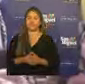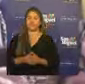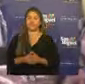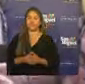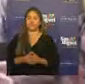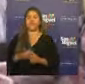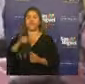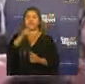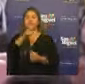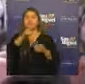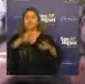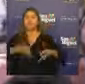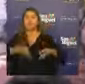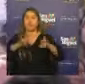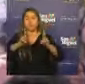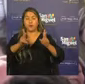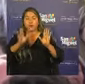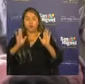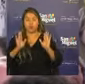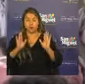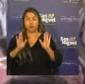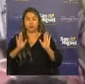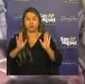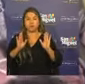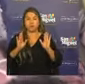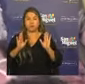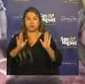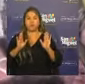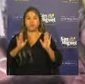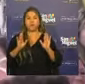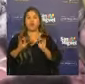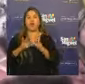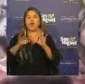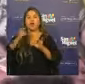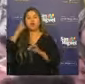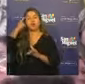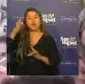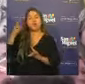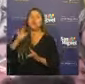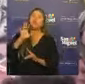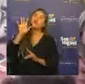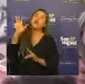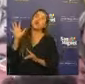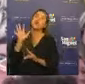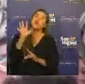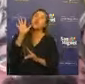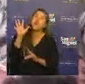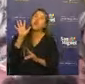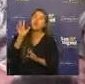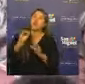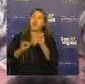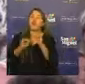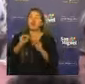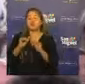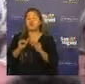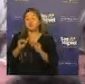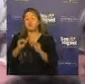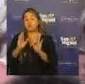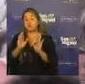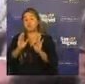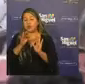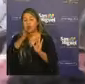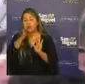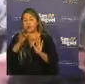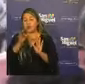Nos permitió algo que era soñado, que de repente puede sonar irrisorio, pero